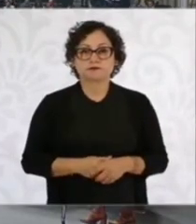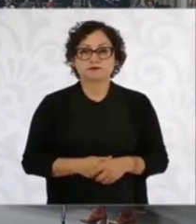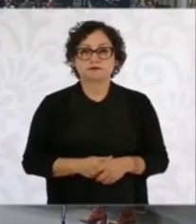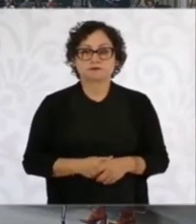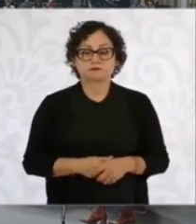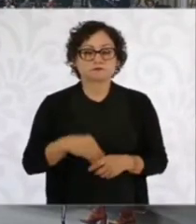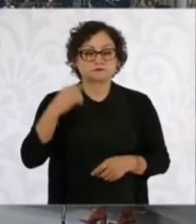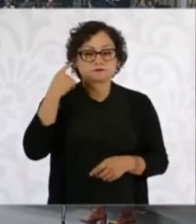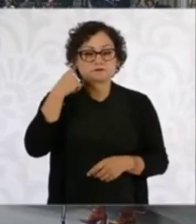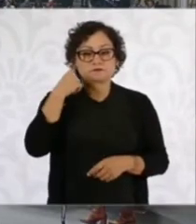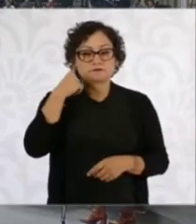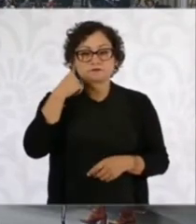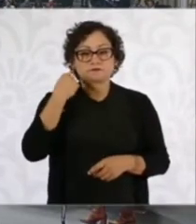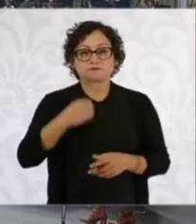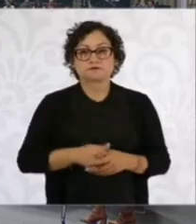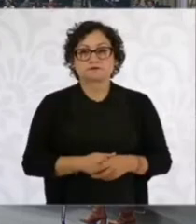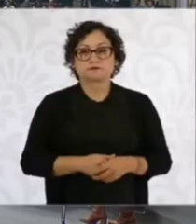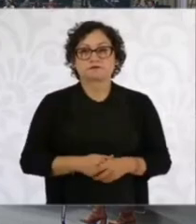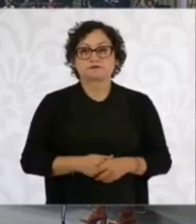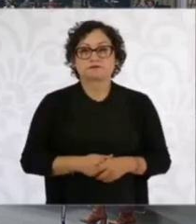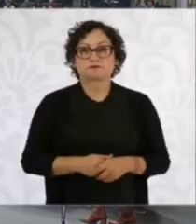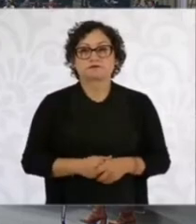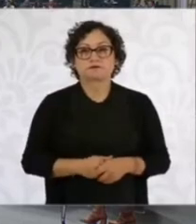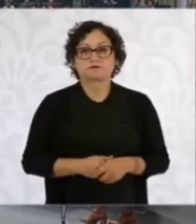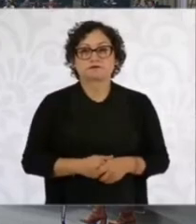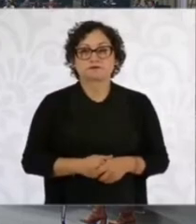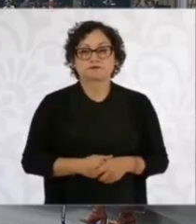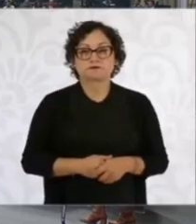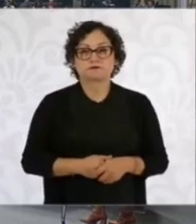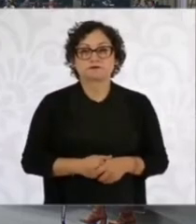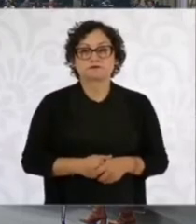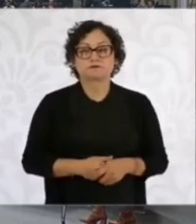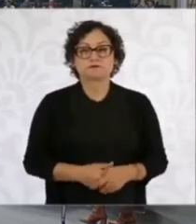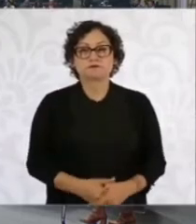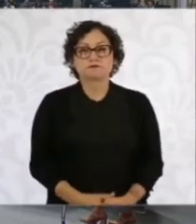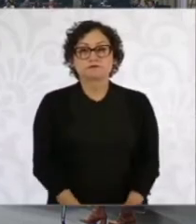Dijo ayer en su primera responsabilidad cuando se